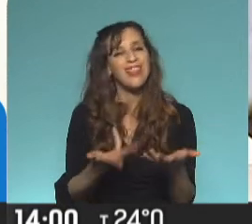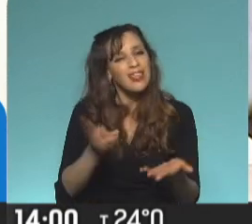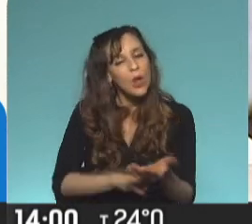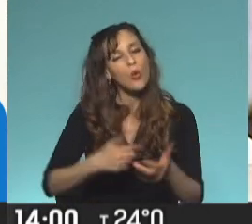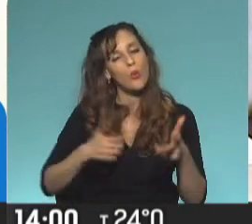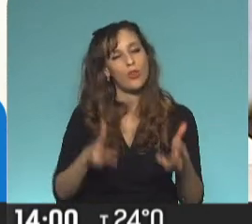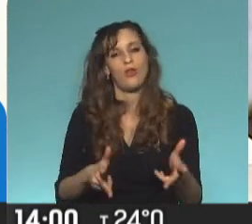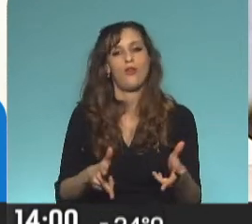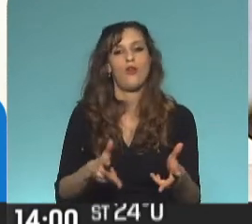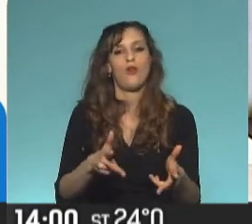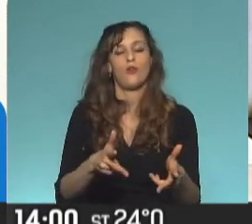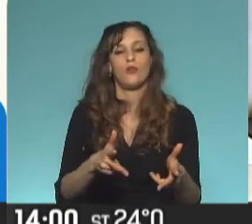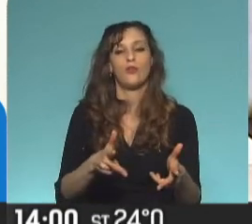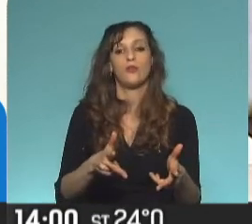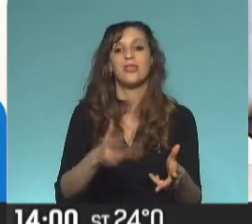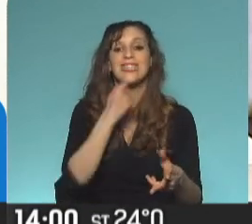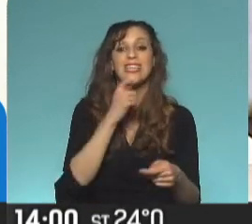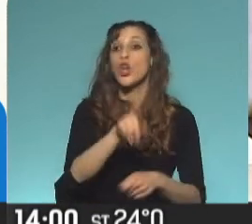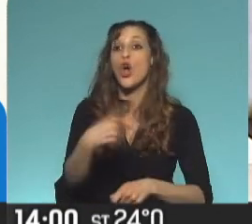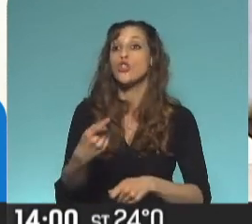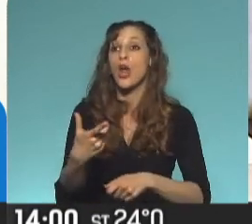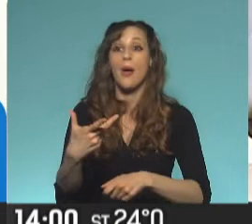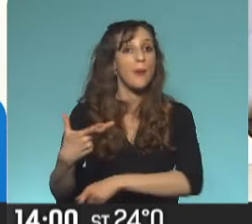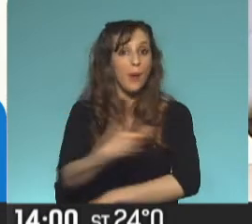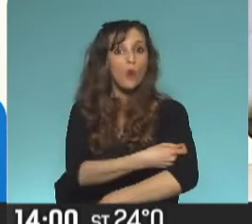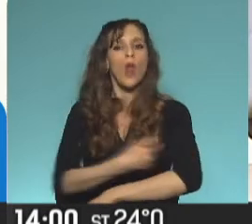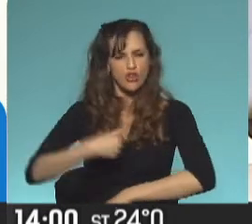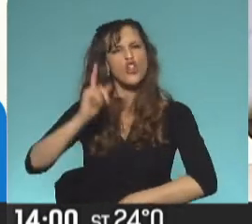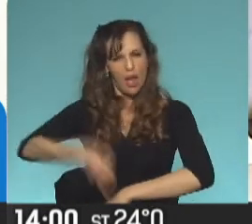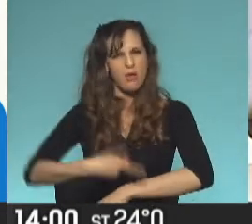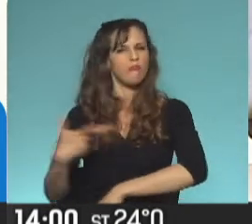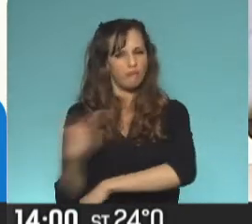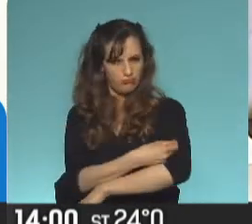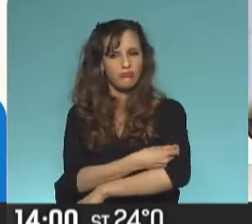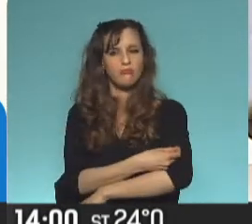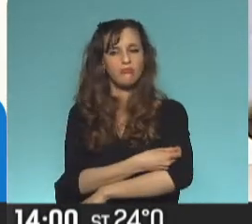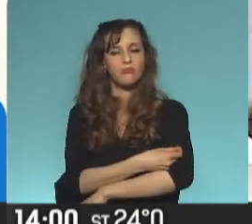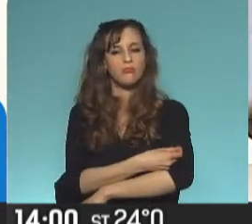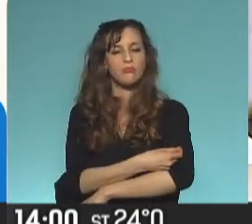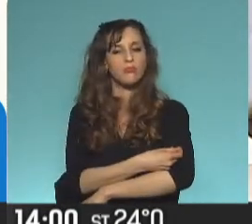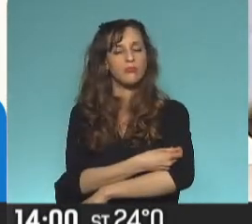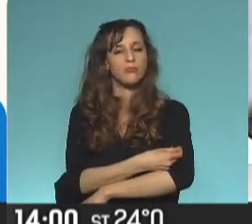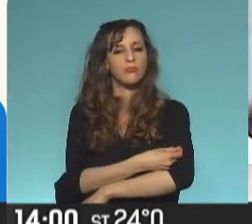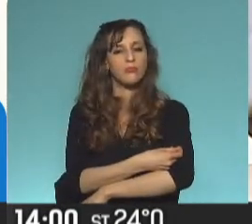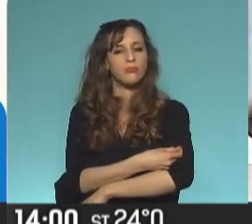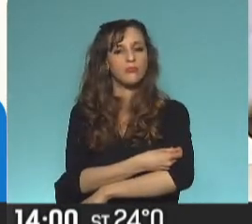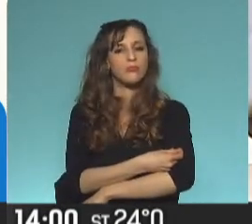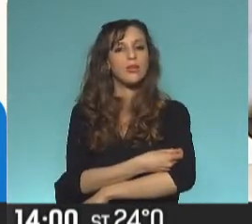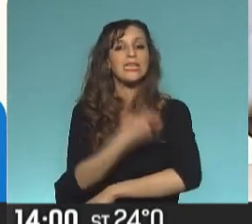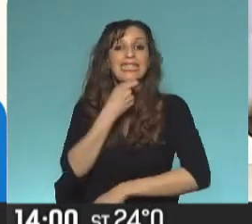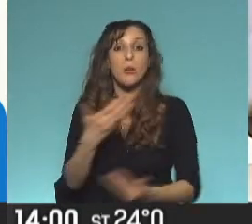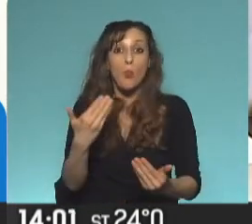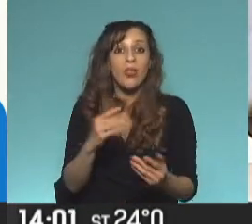compatible con la que ya me di si aparece otra vacuna también me la voy a dar si está si está prescripto